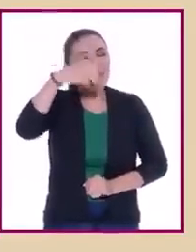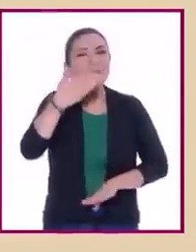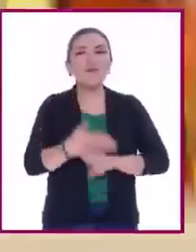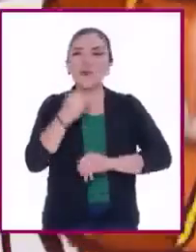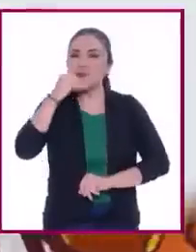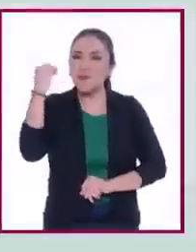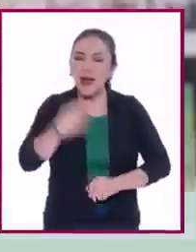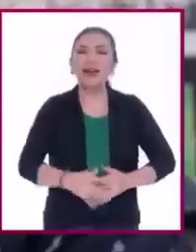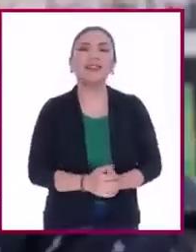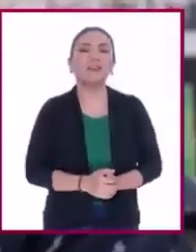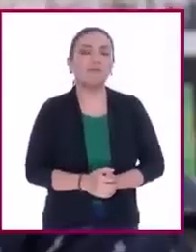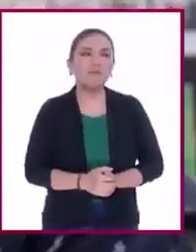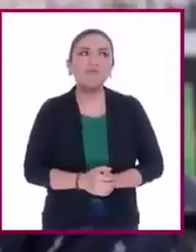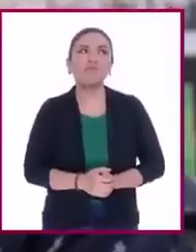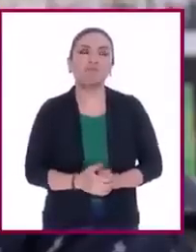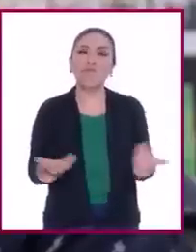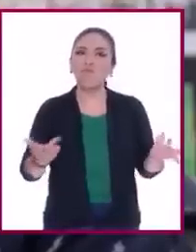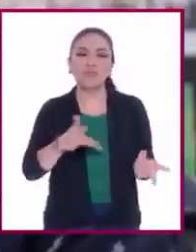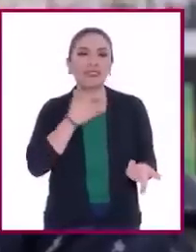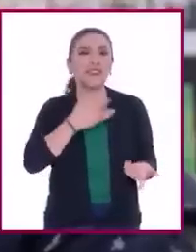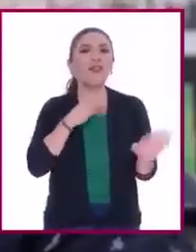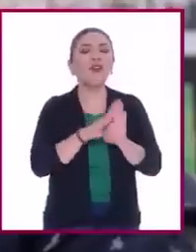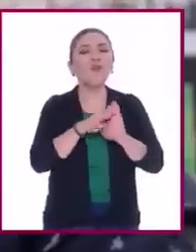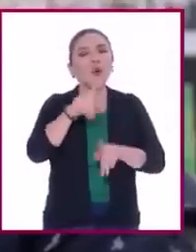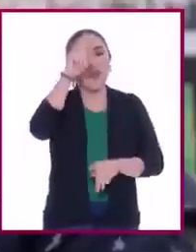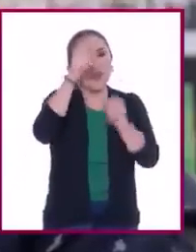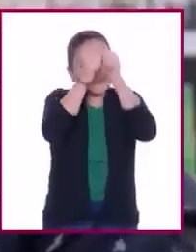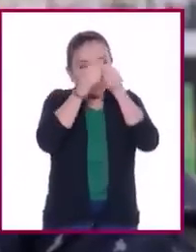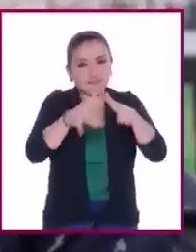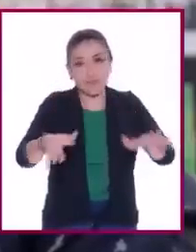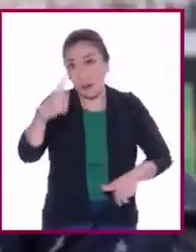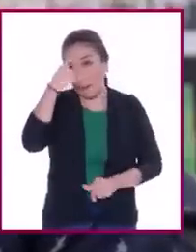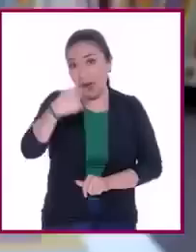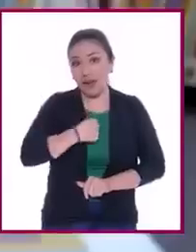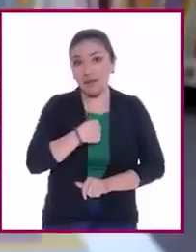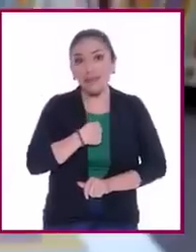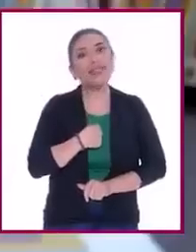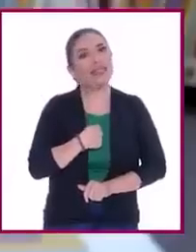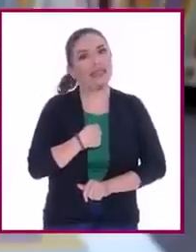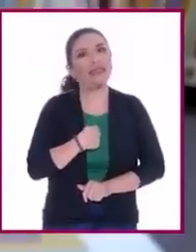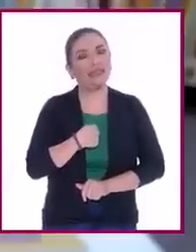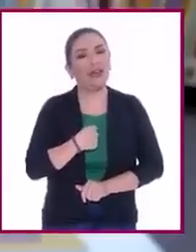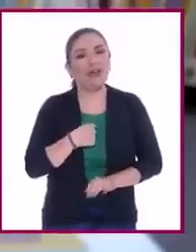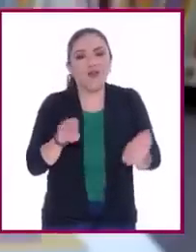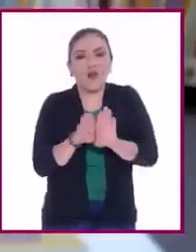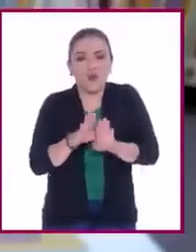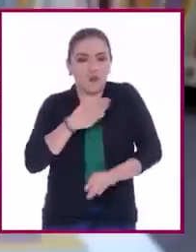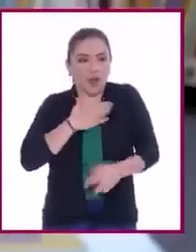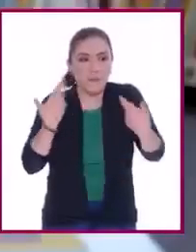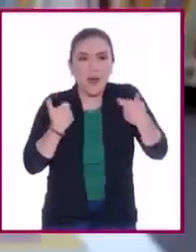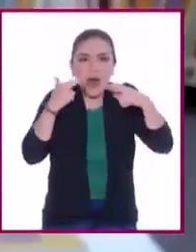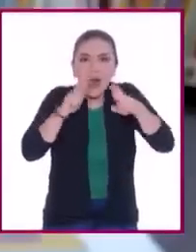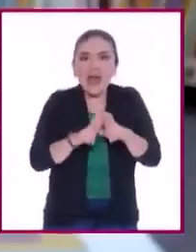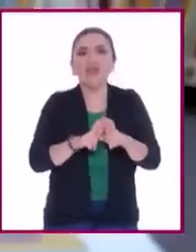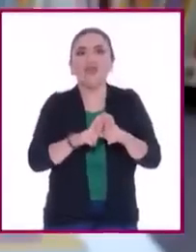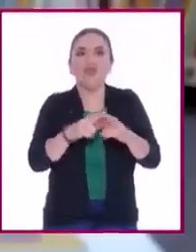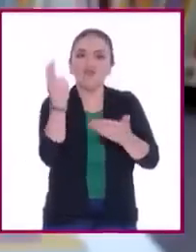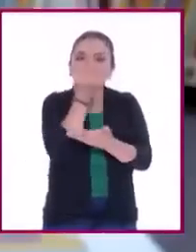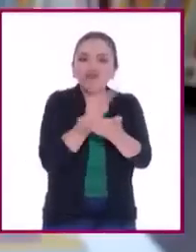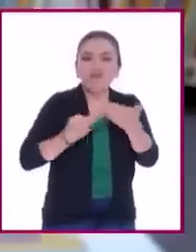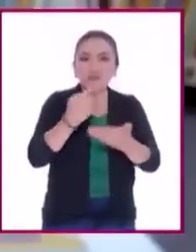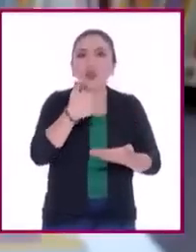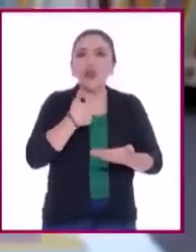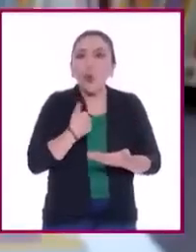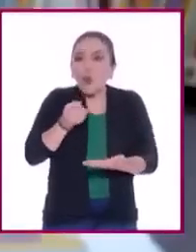demasiado grata yo diría incluso que es una bendición para mí como docente como ilustrador